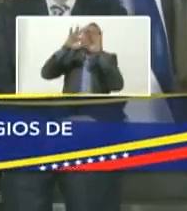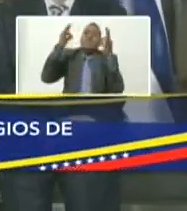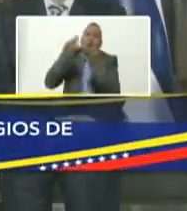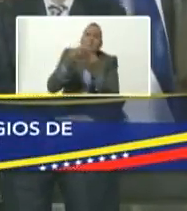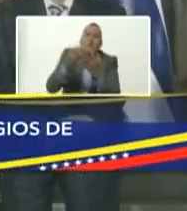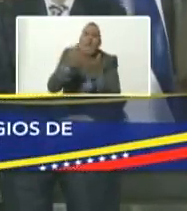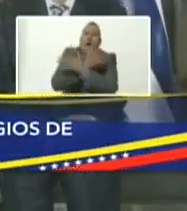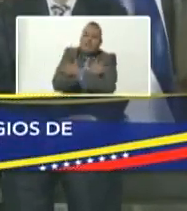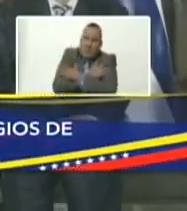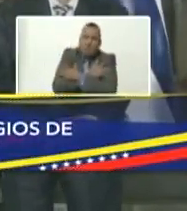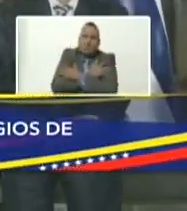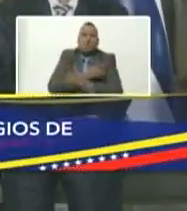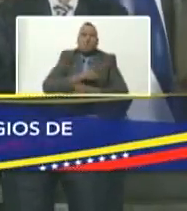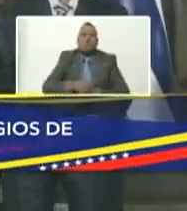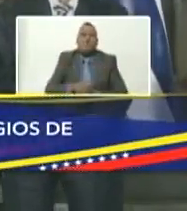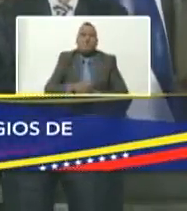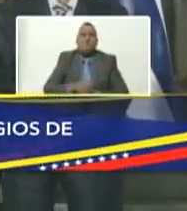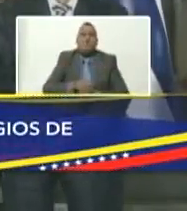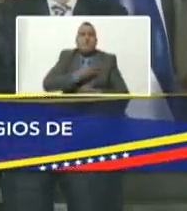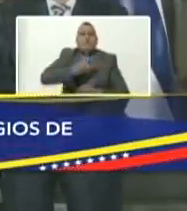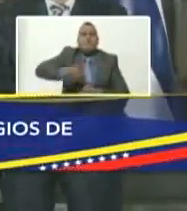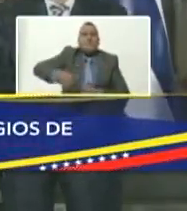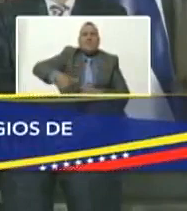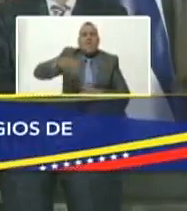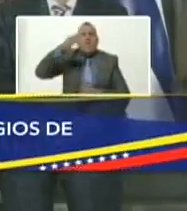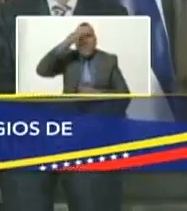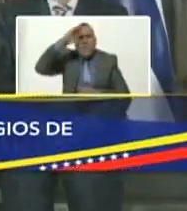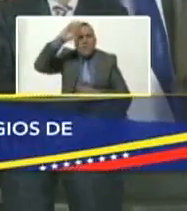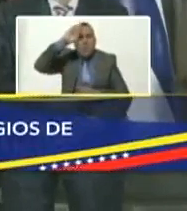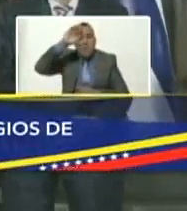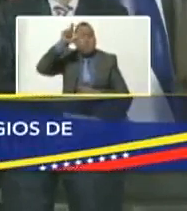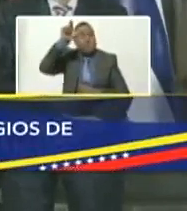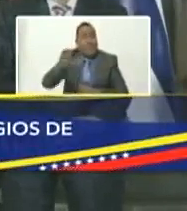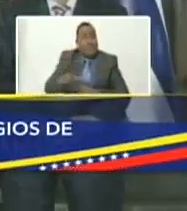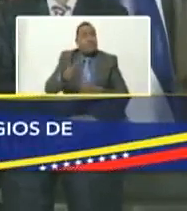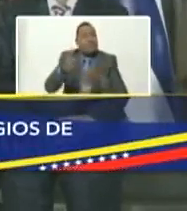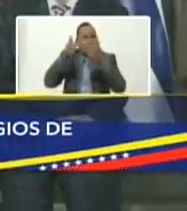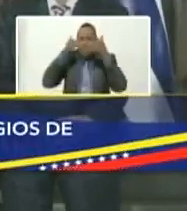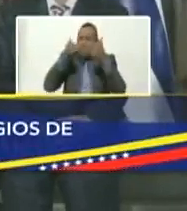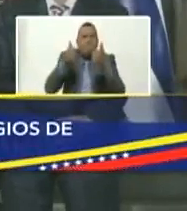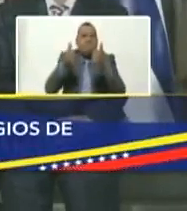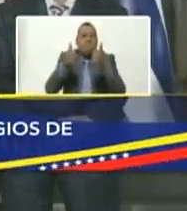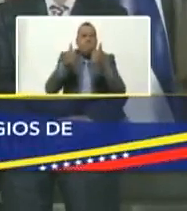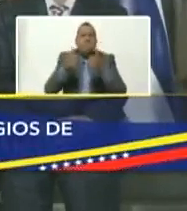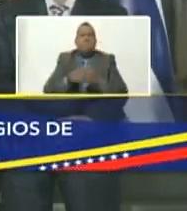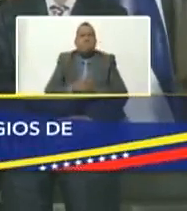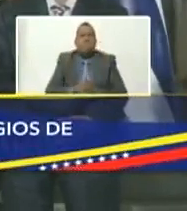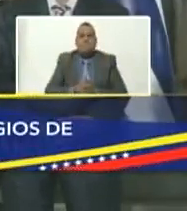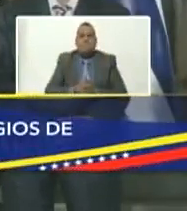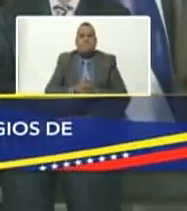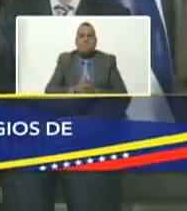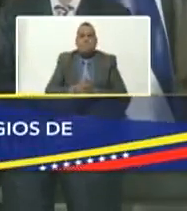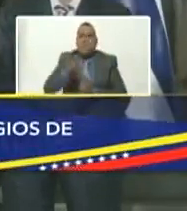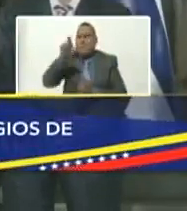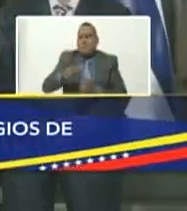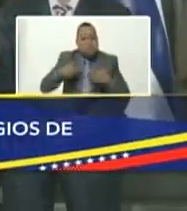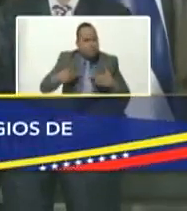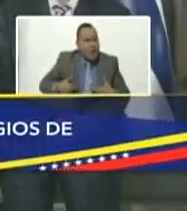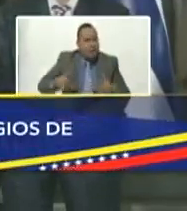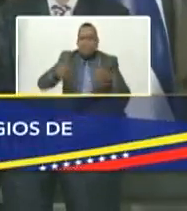familia. Díaz-Canel de verdad es un gran ser humano, siempre lo digo. Es un gran ser